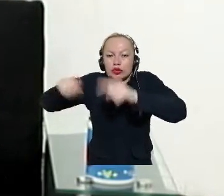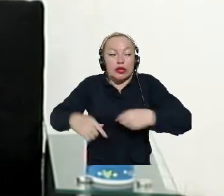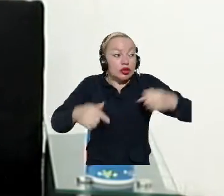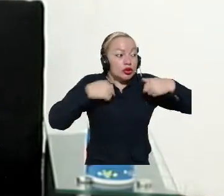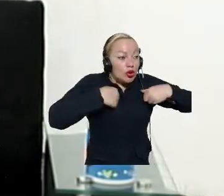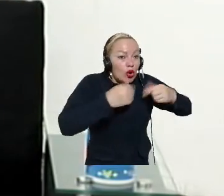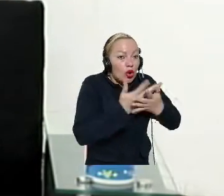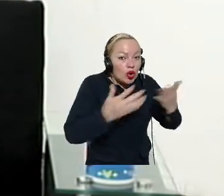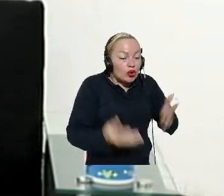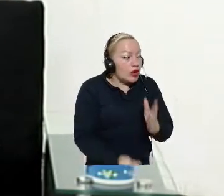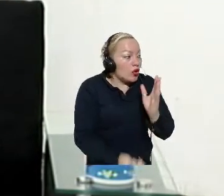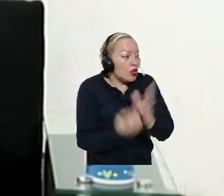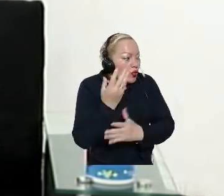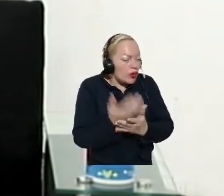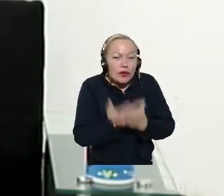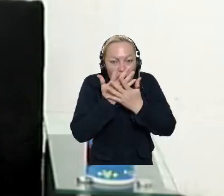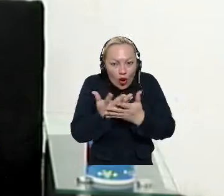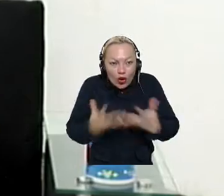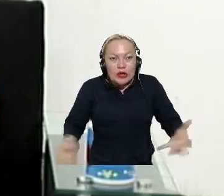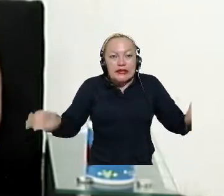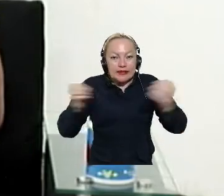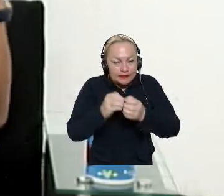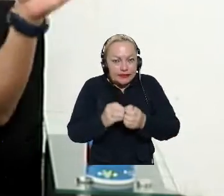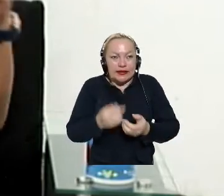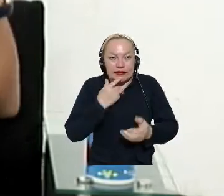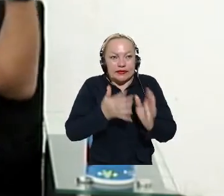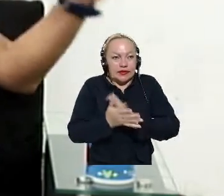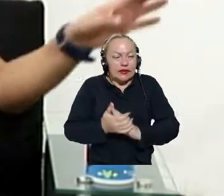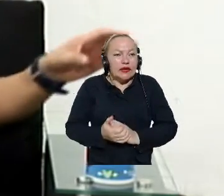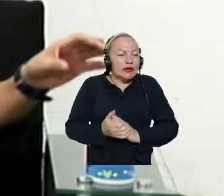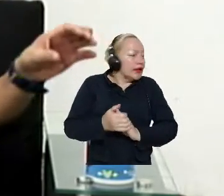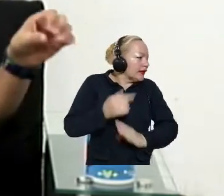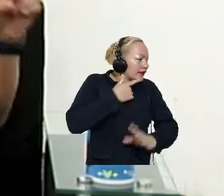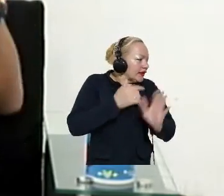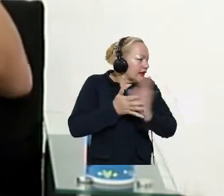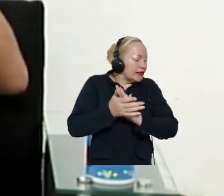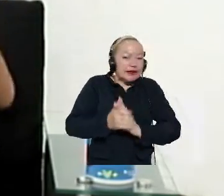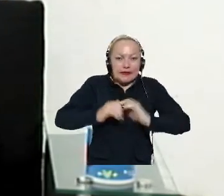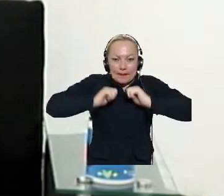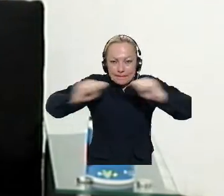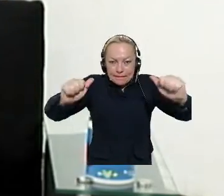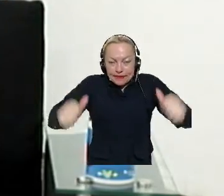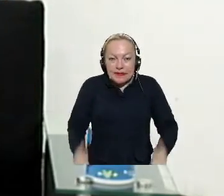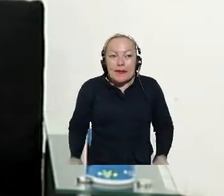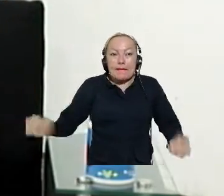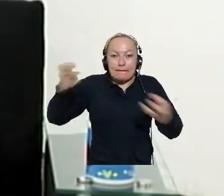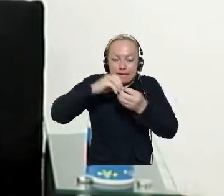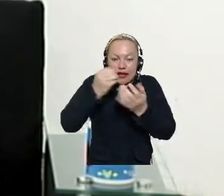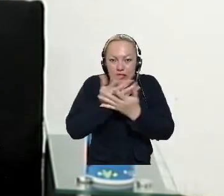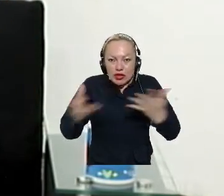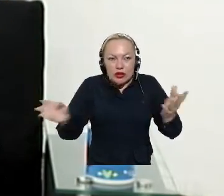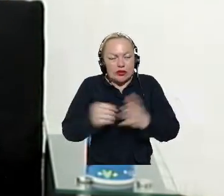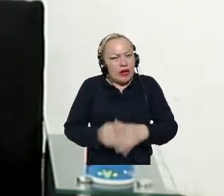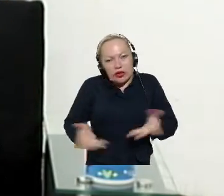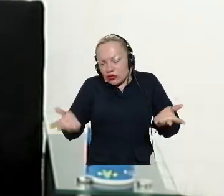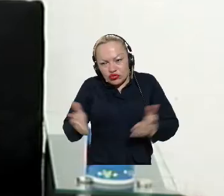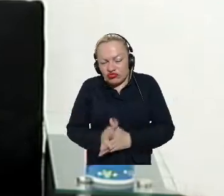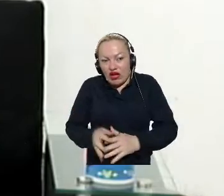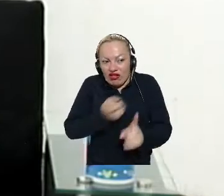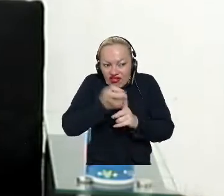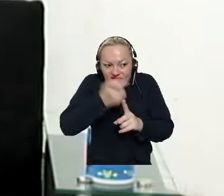otras. Vívelas a tu ritmo. Trata de ser una persona franca y honesta contigo mismo y con los demás. Sin hacerle mal a